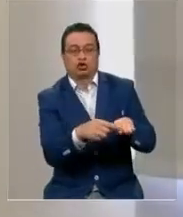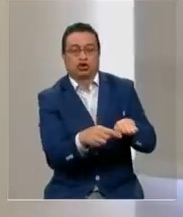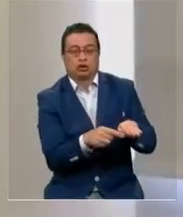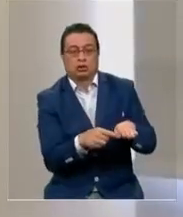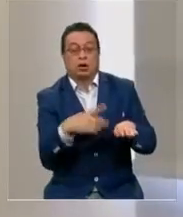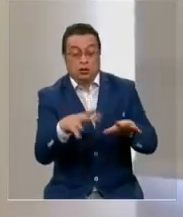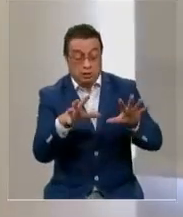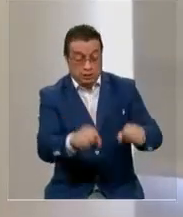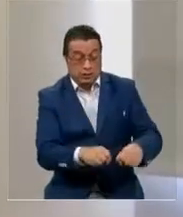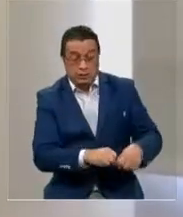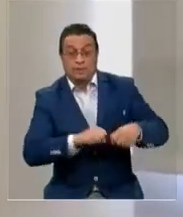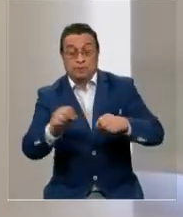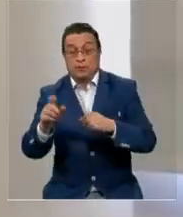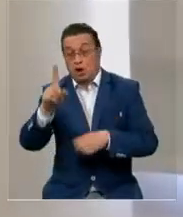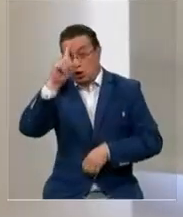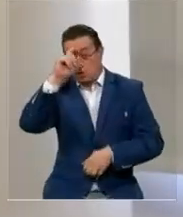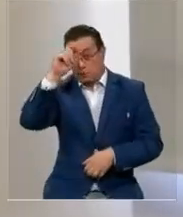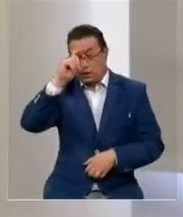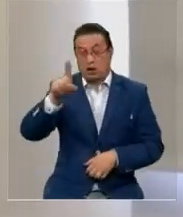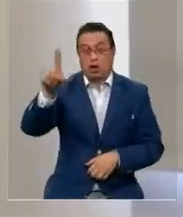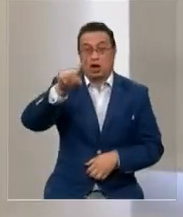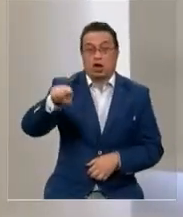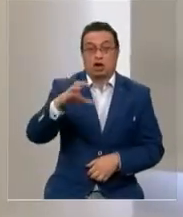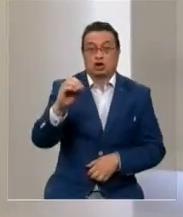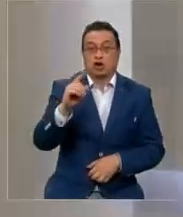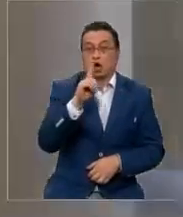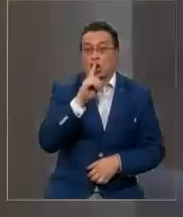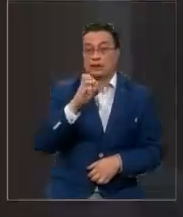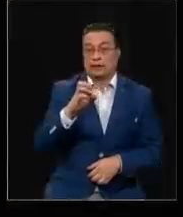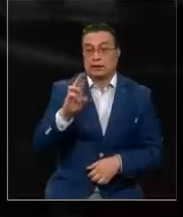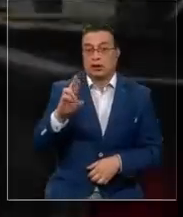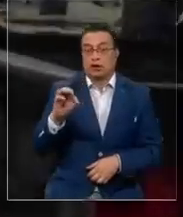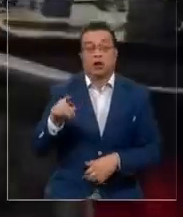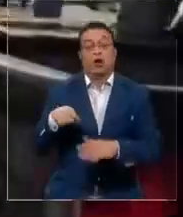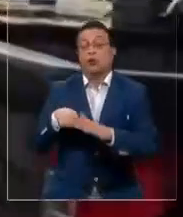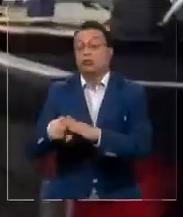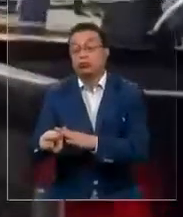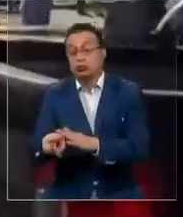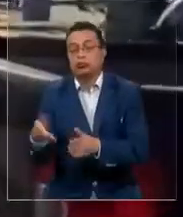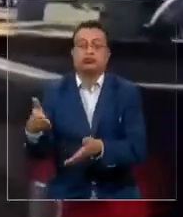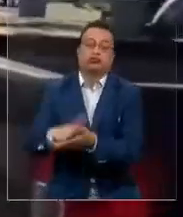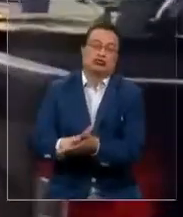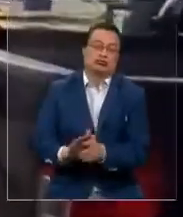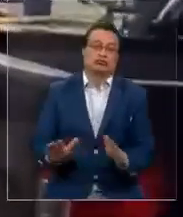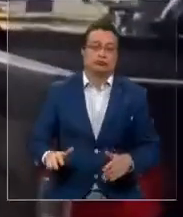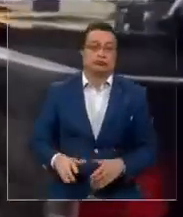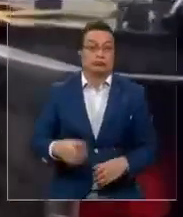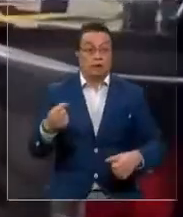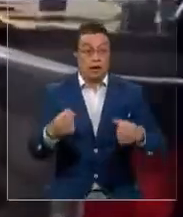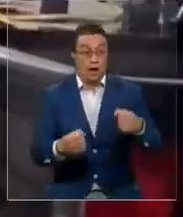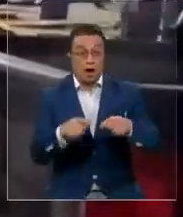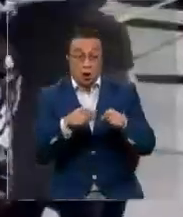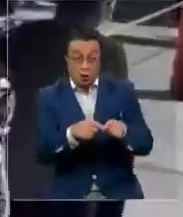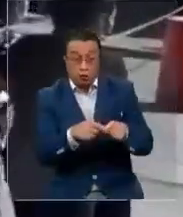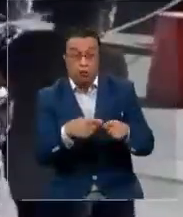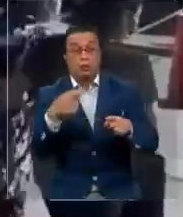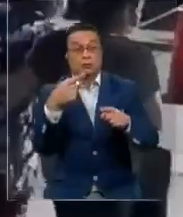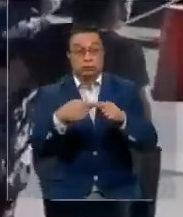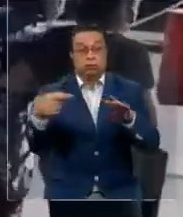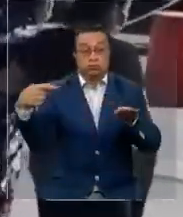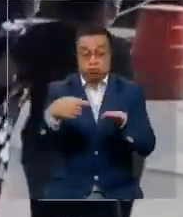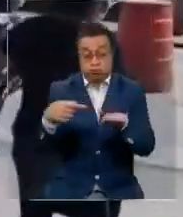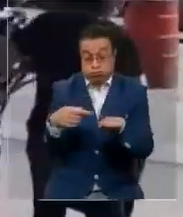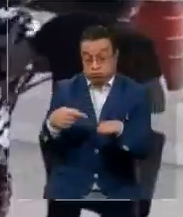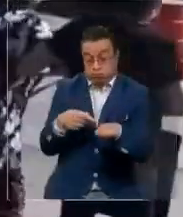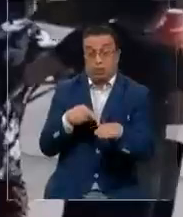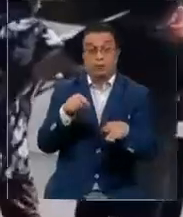lo trasladaron al Hospital Sotero del Río, donde ingresó fallecido. Por esto, el auto de la víctima, que presentaba diversos